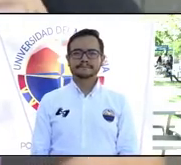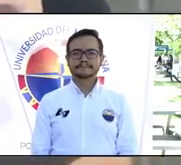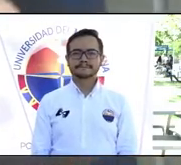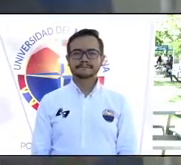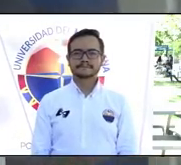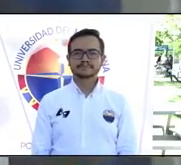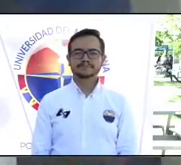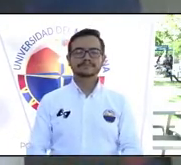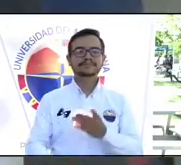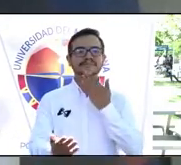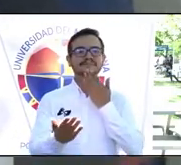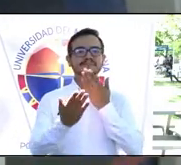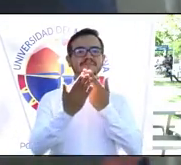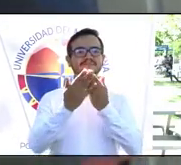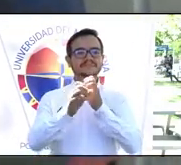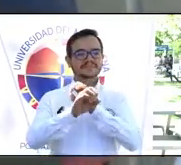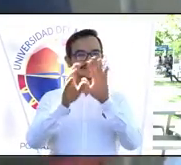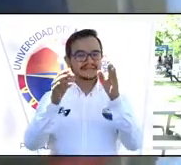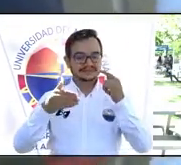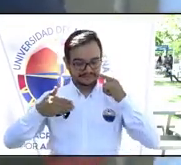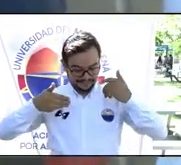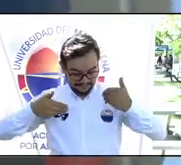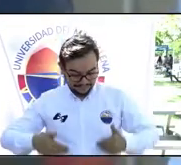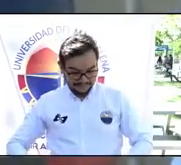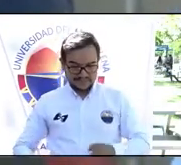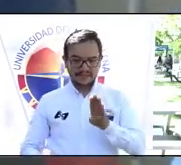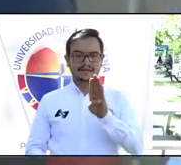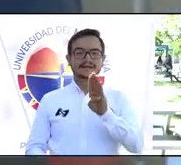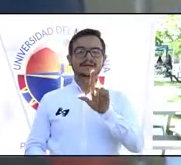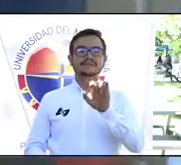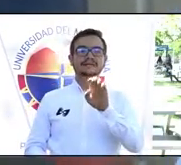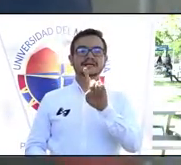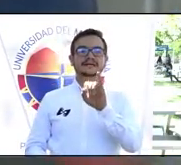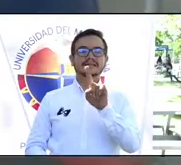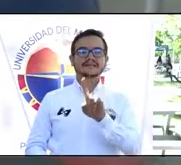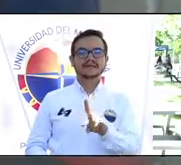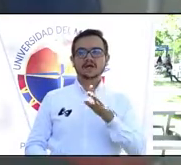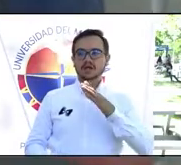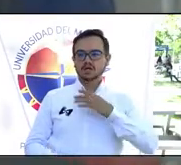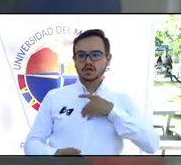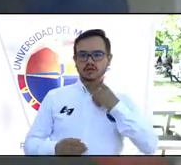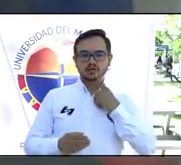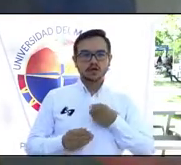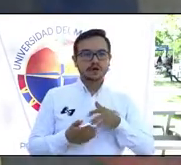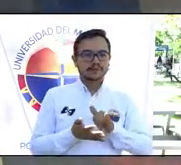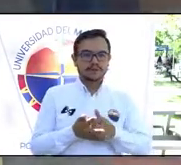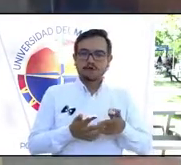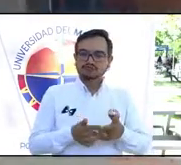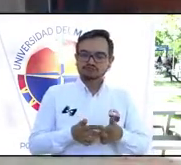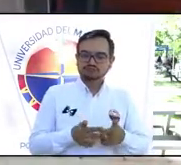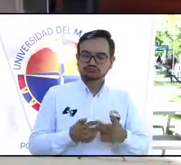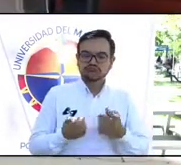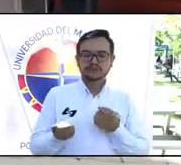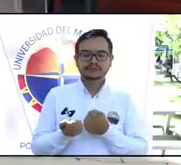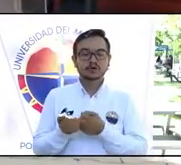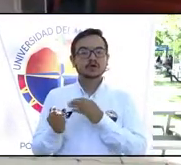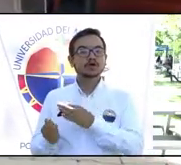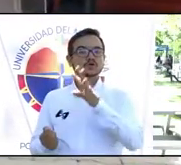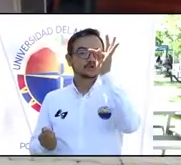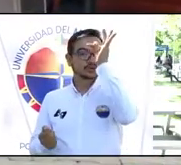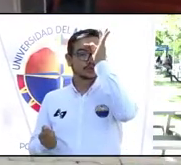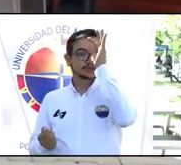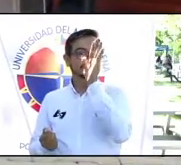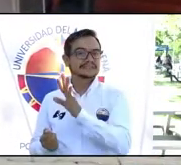Buenos días, mi nombre es Bladys Acosta. Soy la instrumentadora quirúrgica de la Clínica Odontológica de la Universidad del